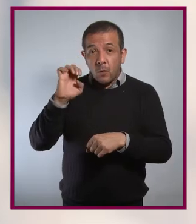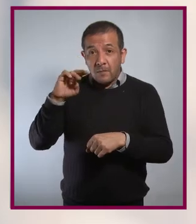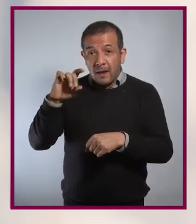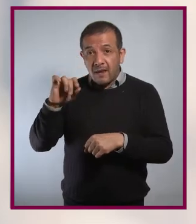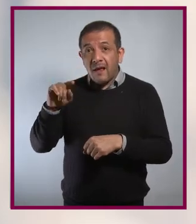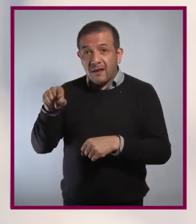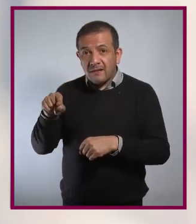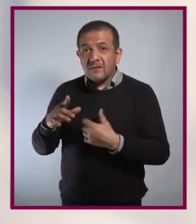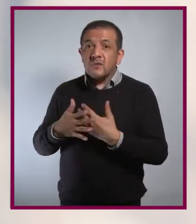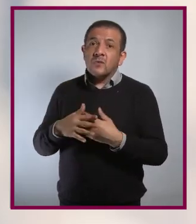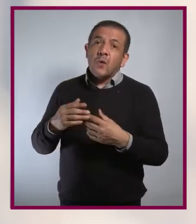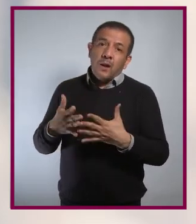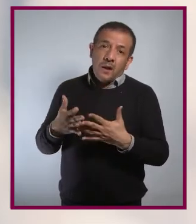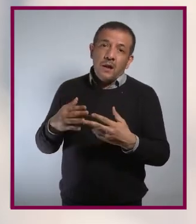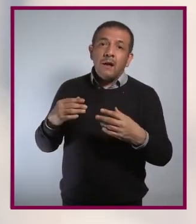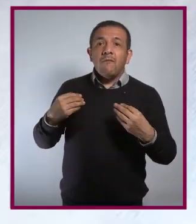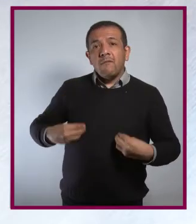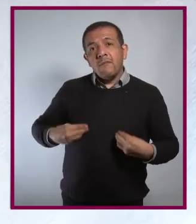afectar mucho la calidad de vida.